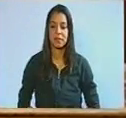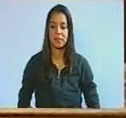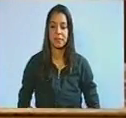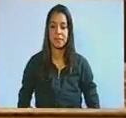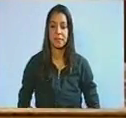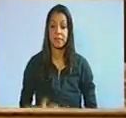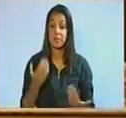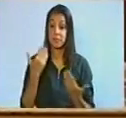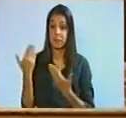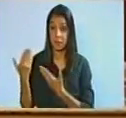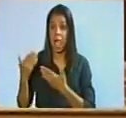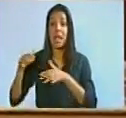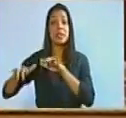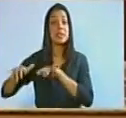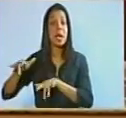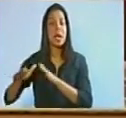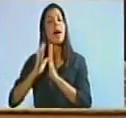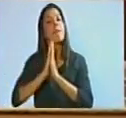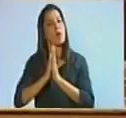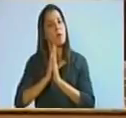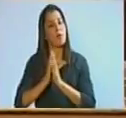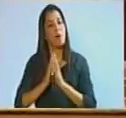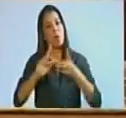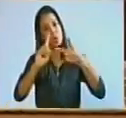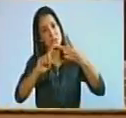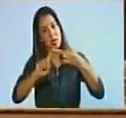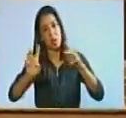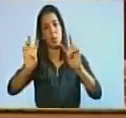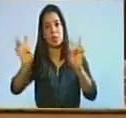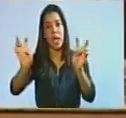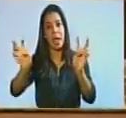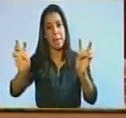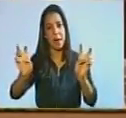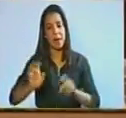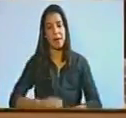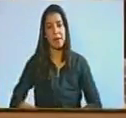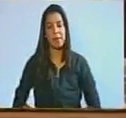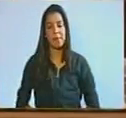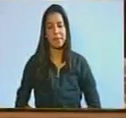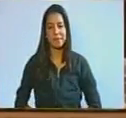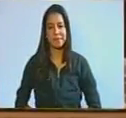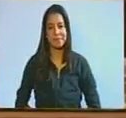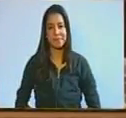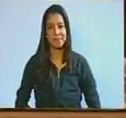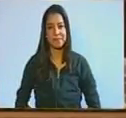Ciudadano secretario, sírvase a leer el siguiente punto del orden del día.